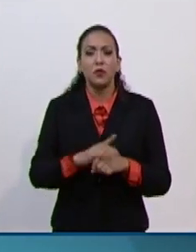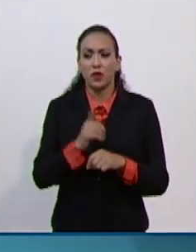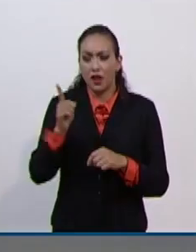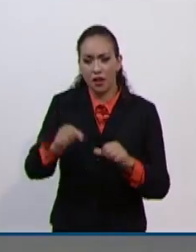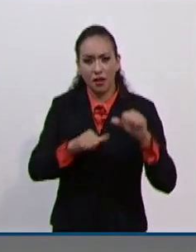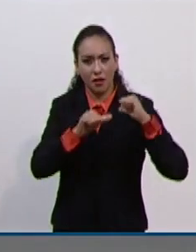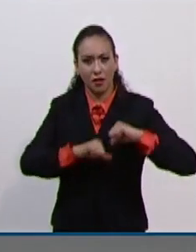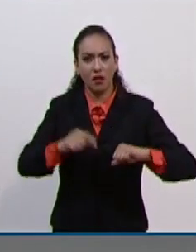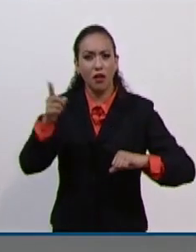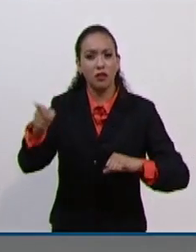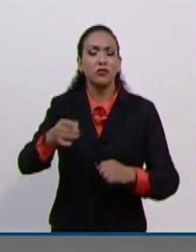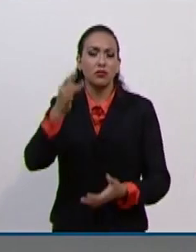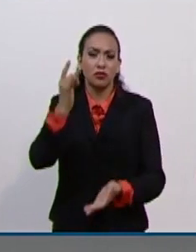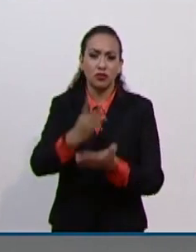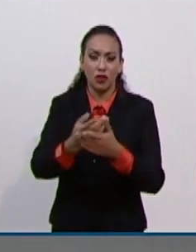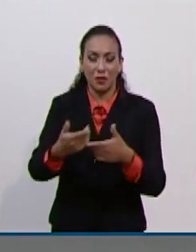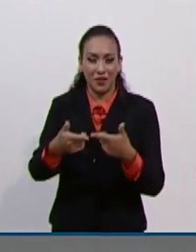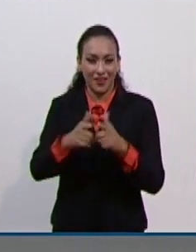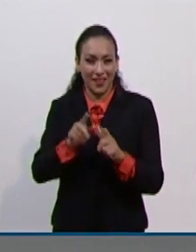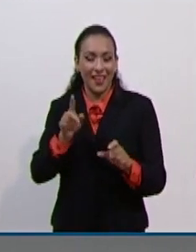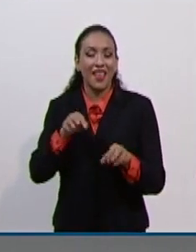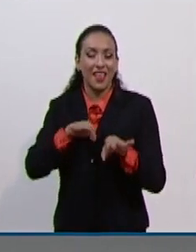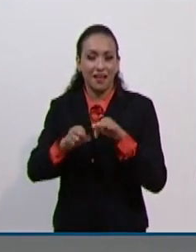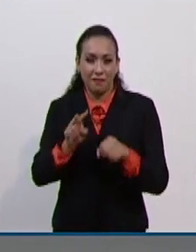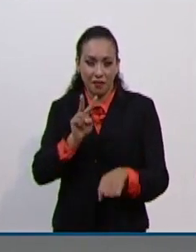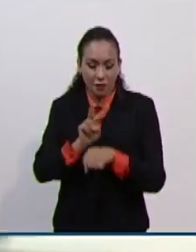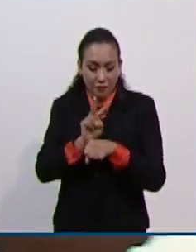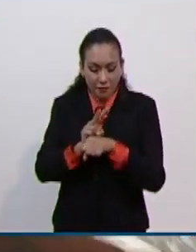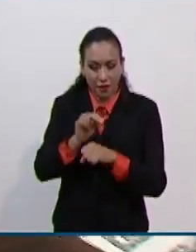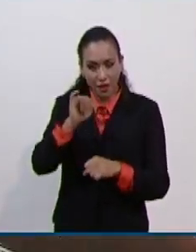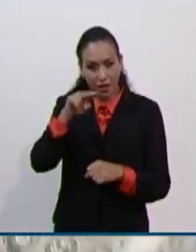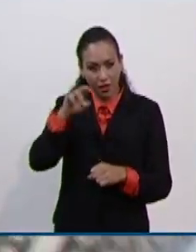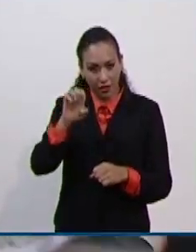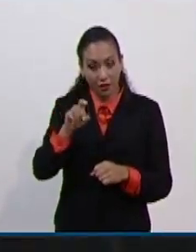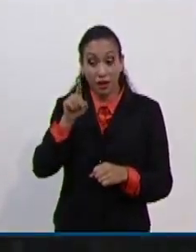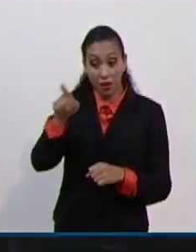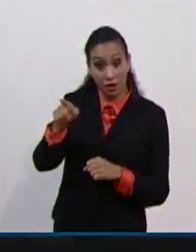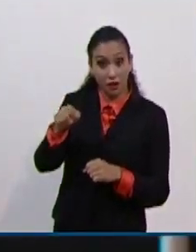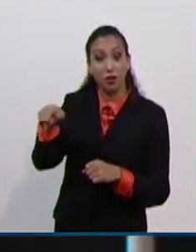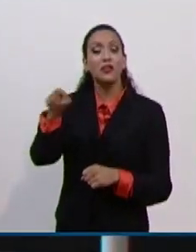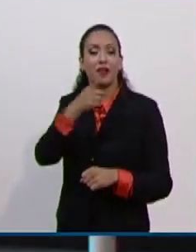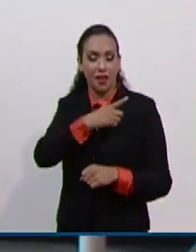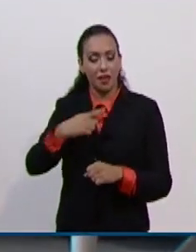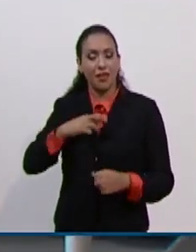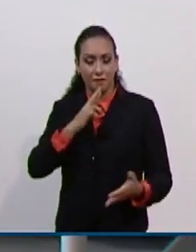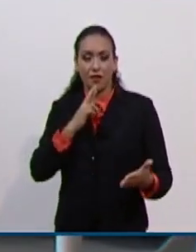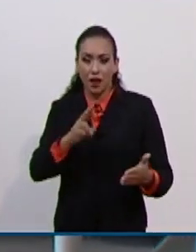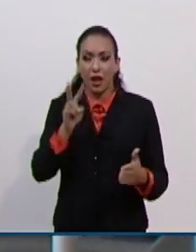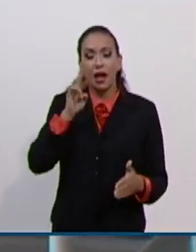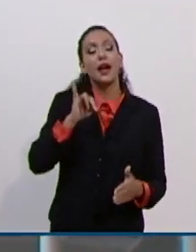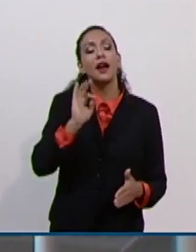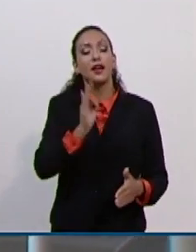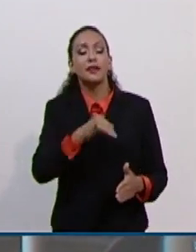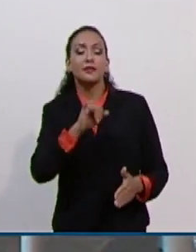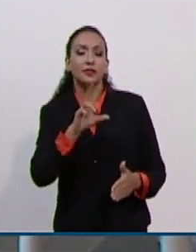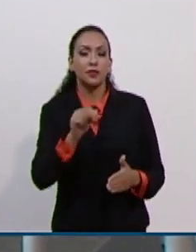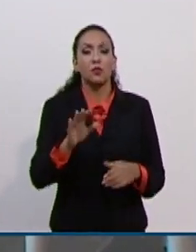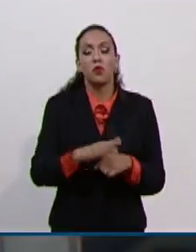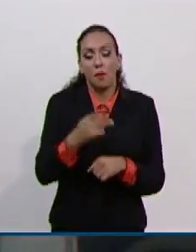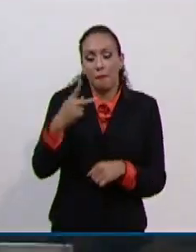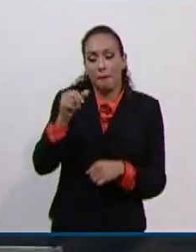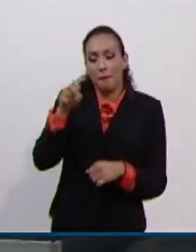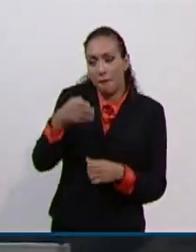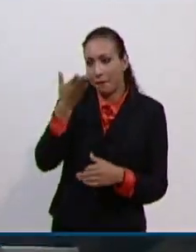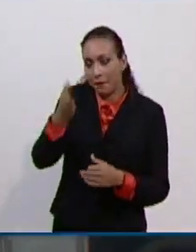es exclusiva del Consejo General del INE. En consecuencia, es la instancia que debe responder a la consulta realizada por el PAN. Por